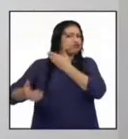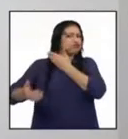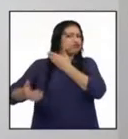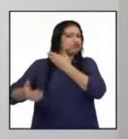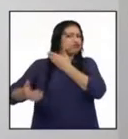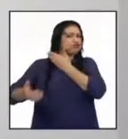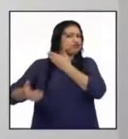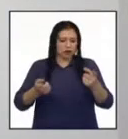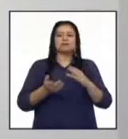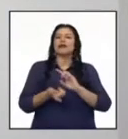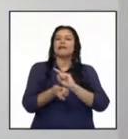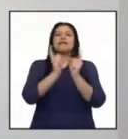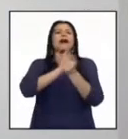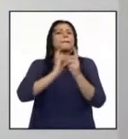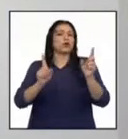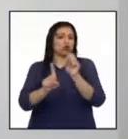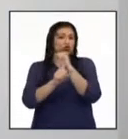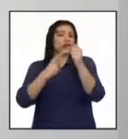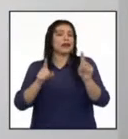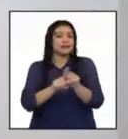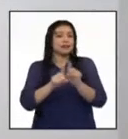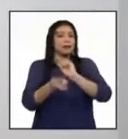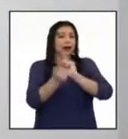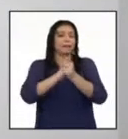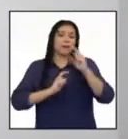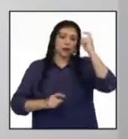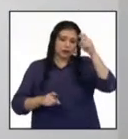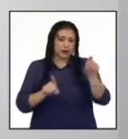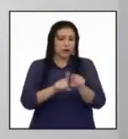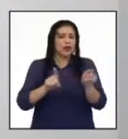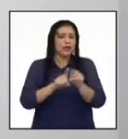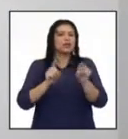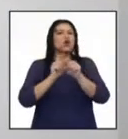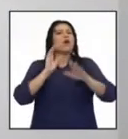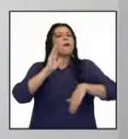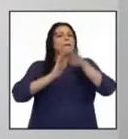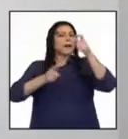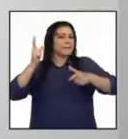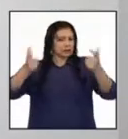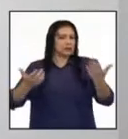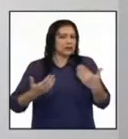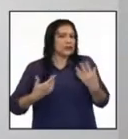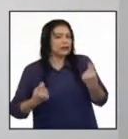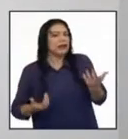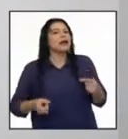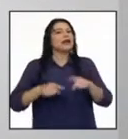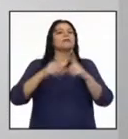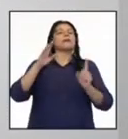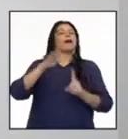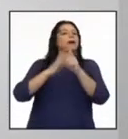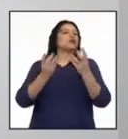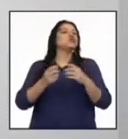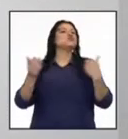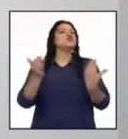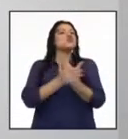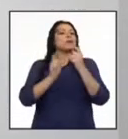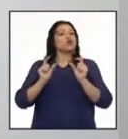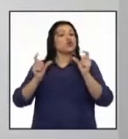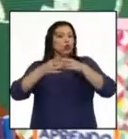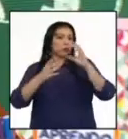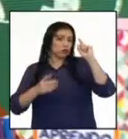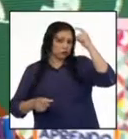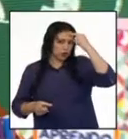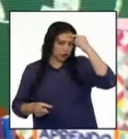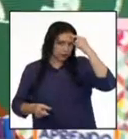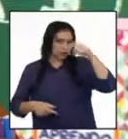cambios sociales y políticos como el crecimiento de la clase media y la aparición de nuevos partidos